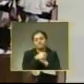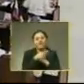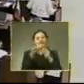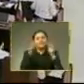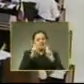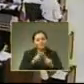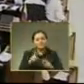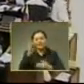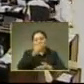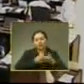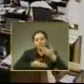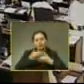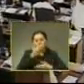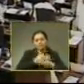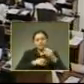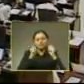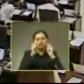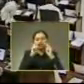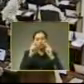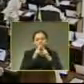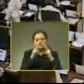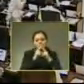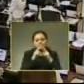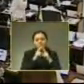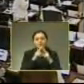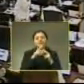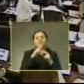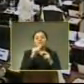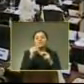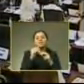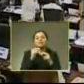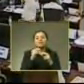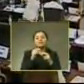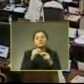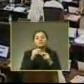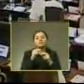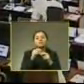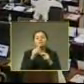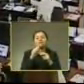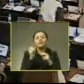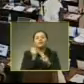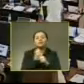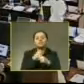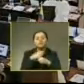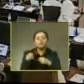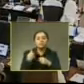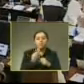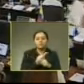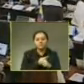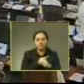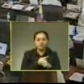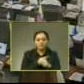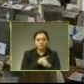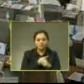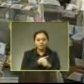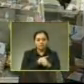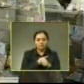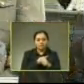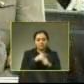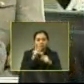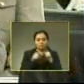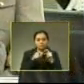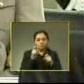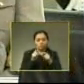compartir de los conocimientos y el enriquecer desde nuestras culturas para saber qué es lo que estamos